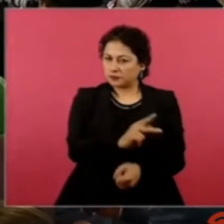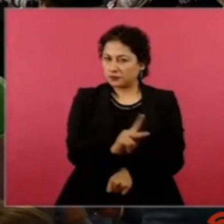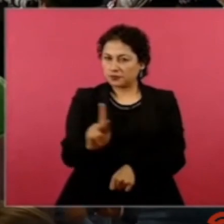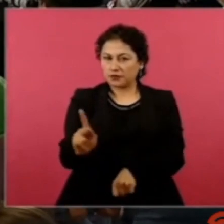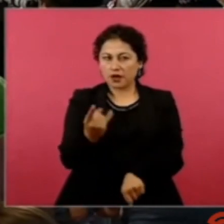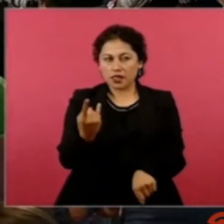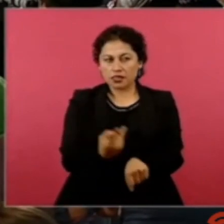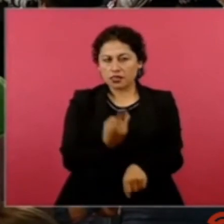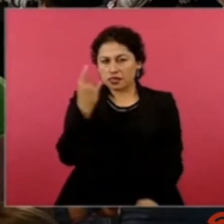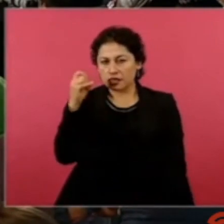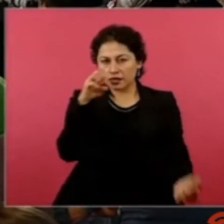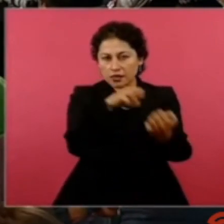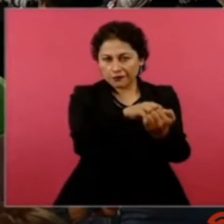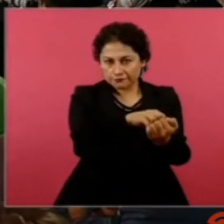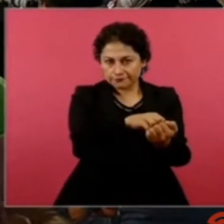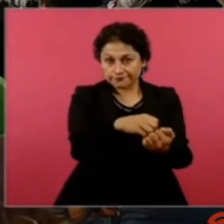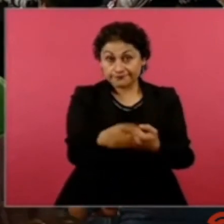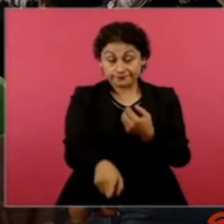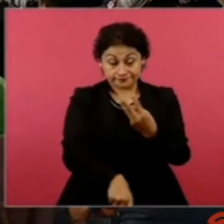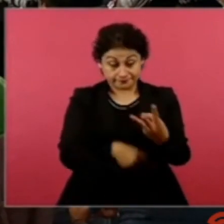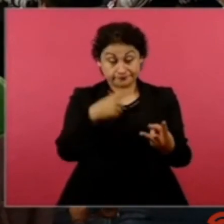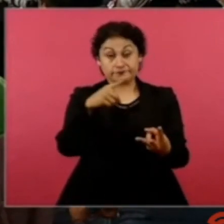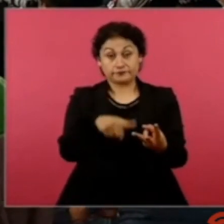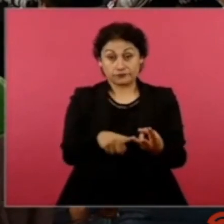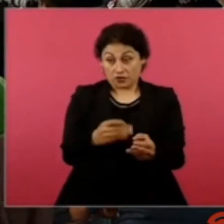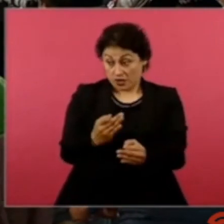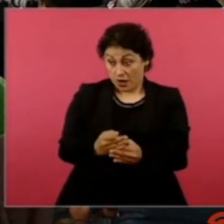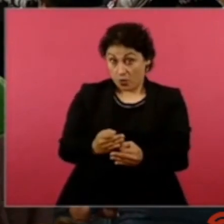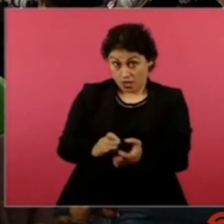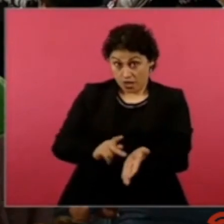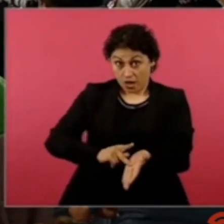vender otra